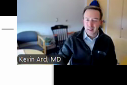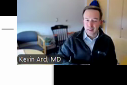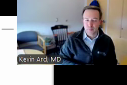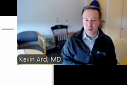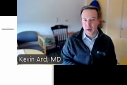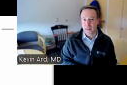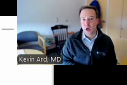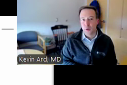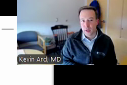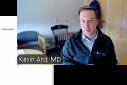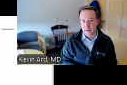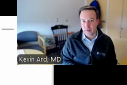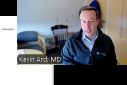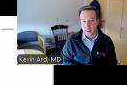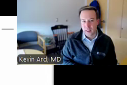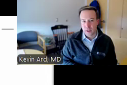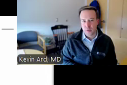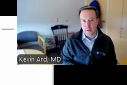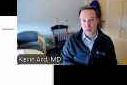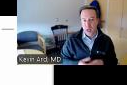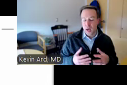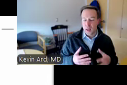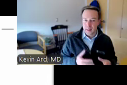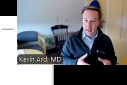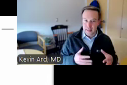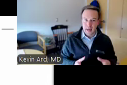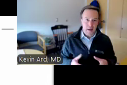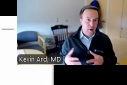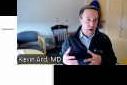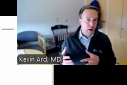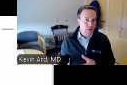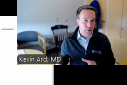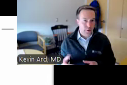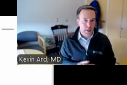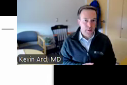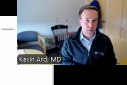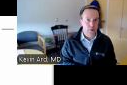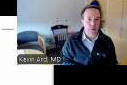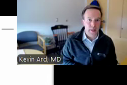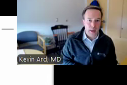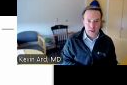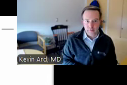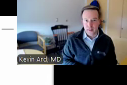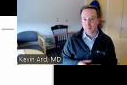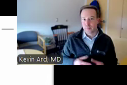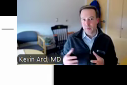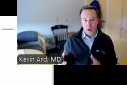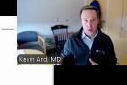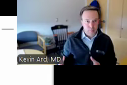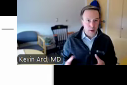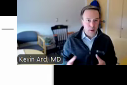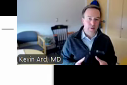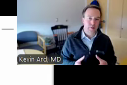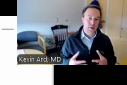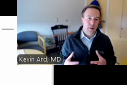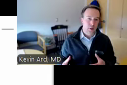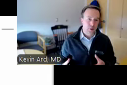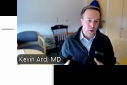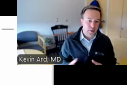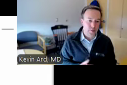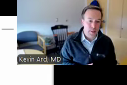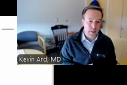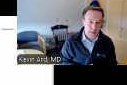ser una frase que usted ya haya escuchado y que es equitativo a niveles no detectables y no